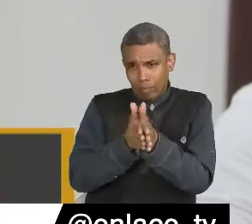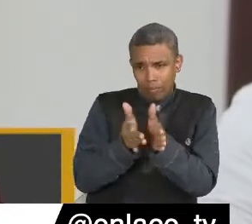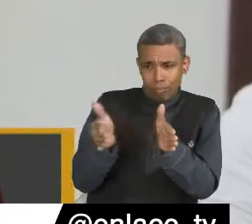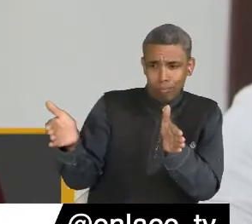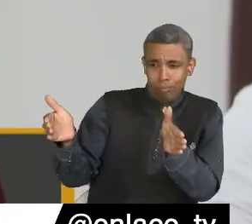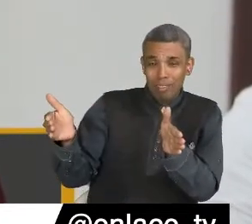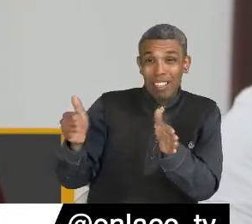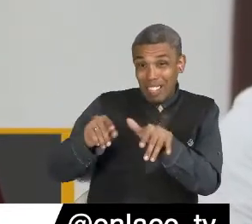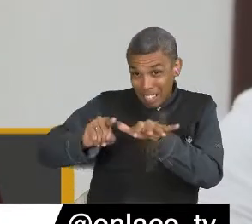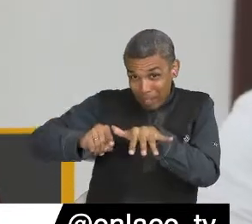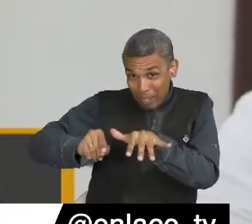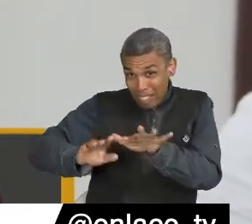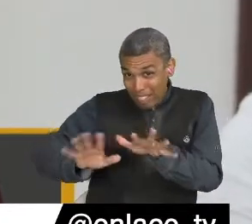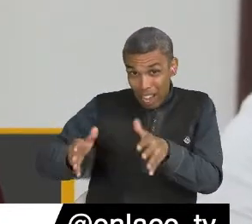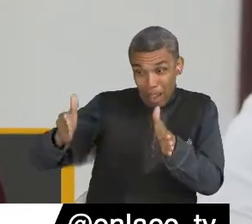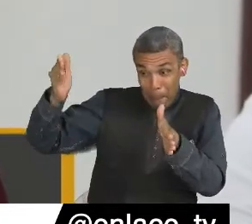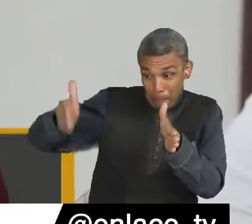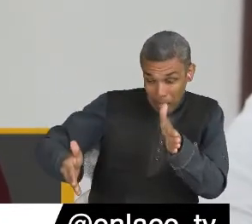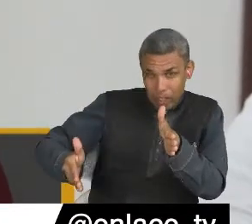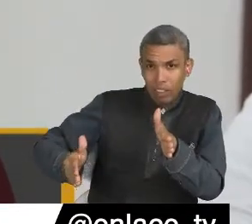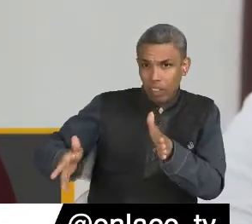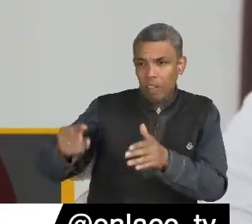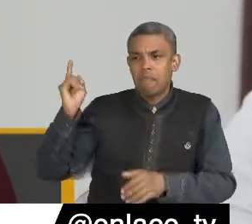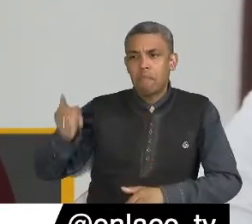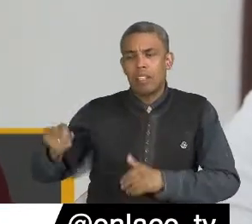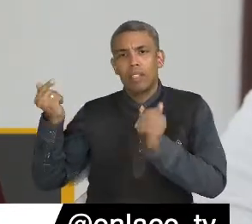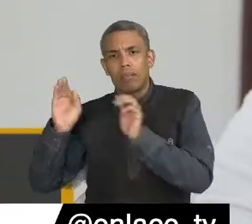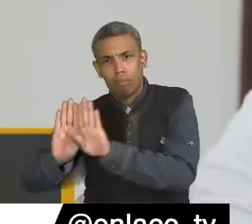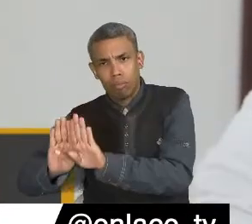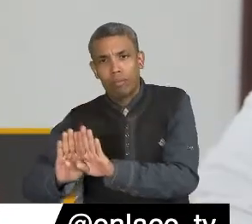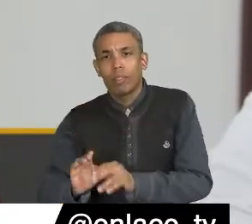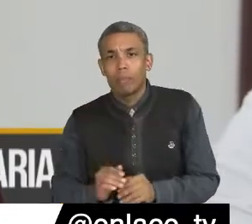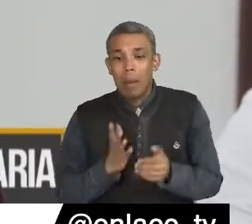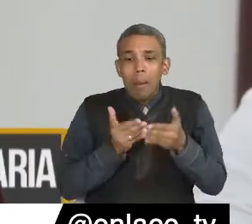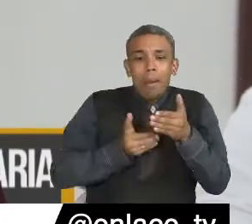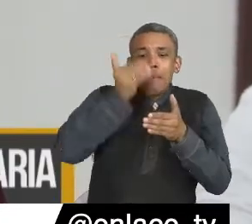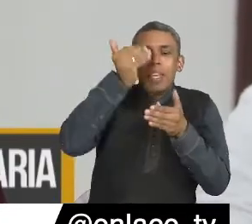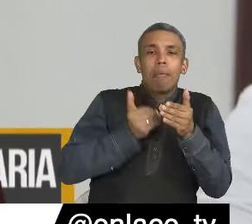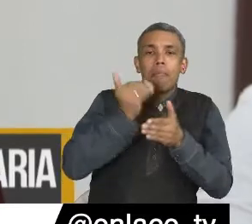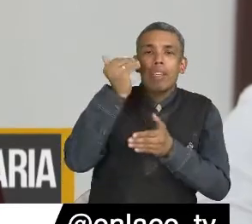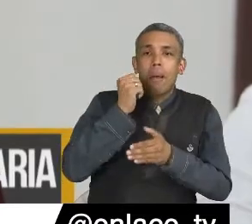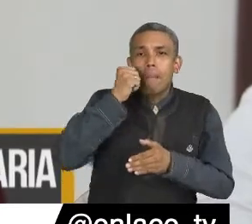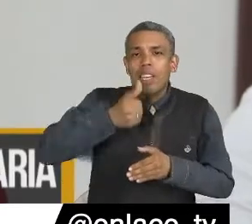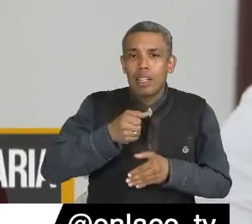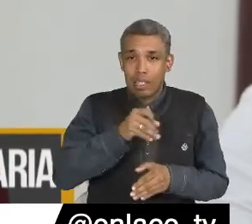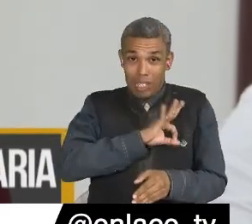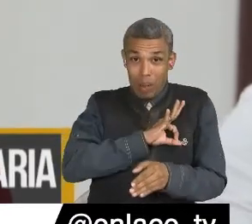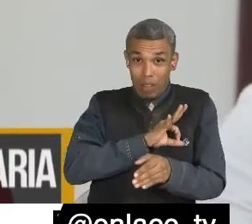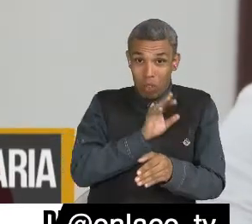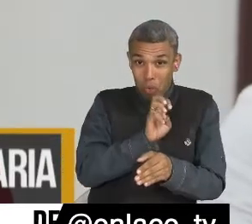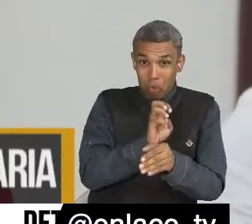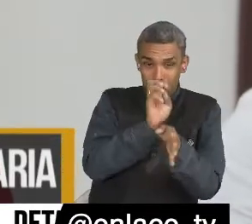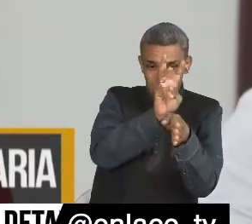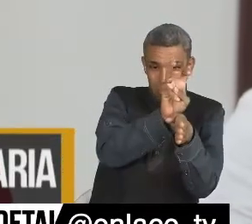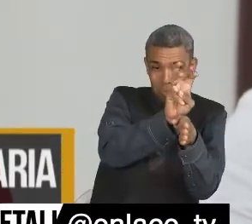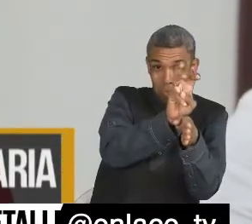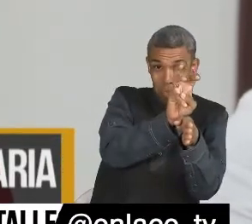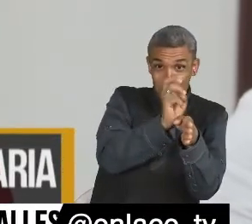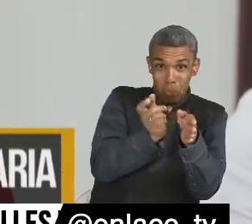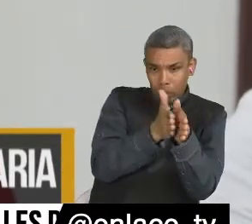cual le da vida máxima al basurero de Hierbabuena que opera en Rediva